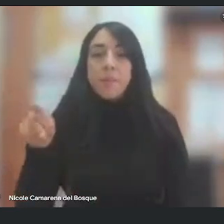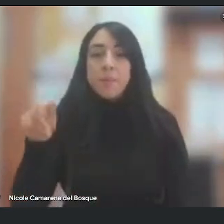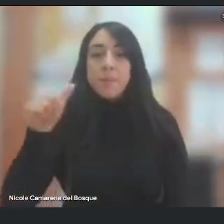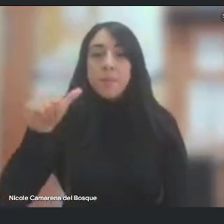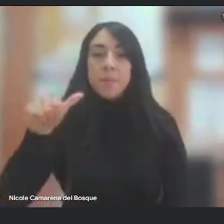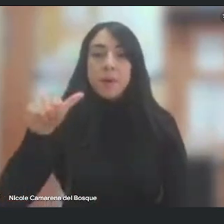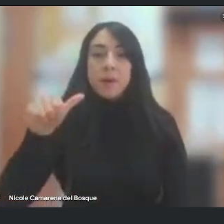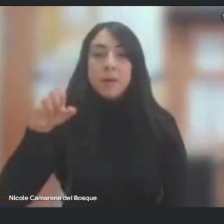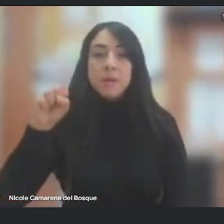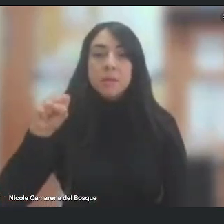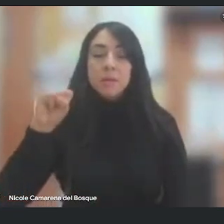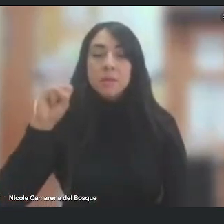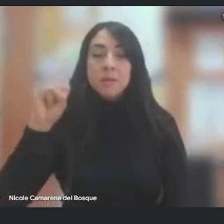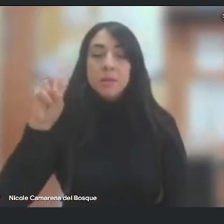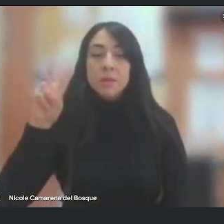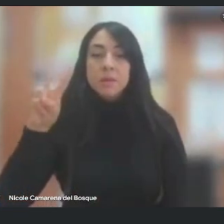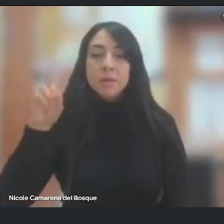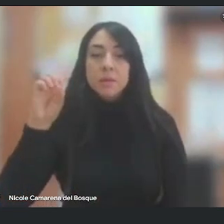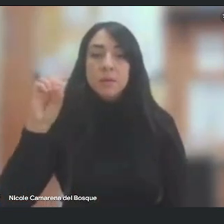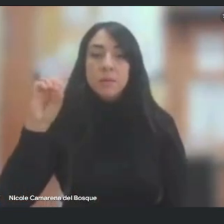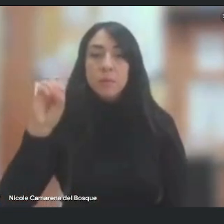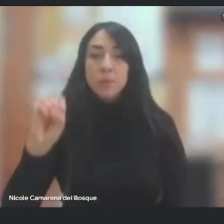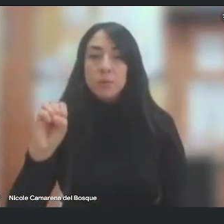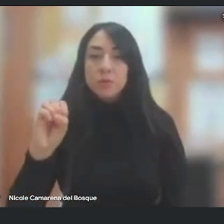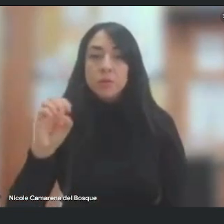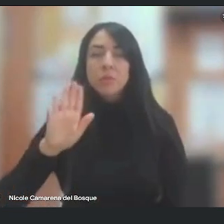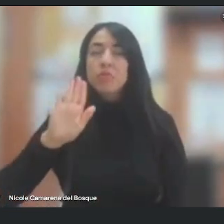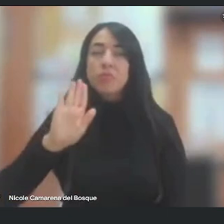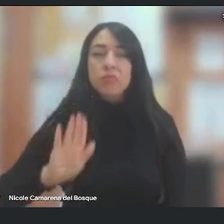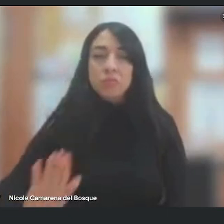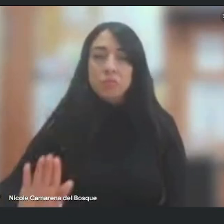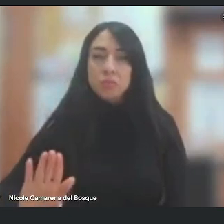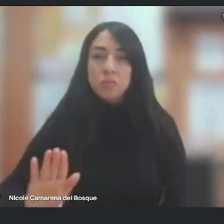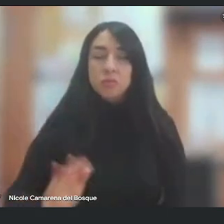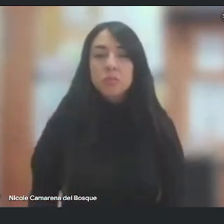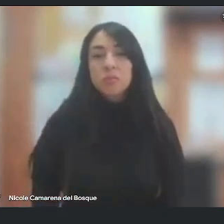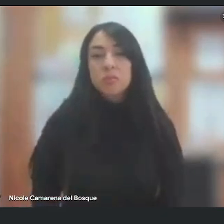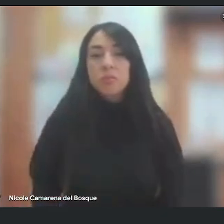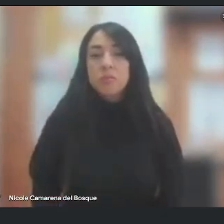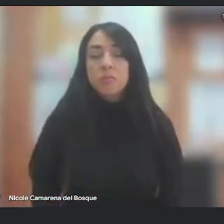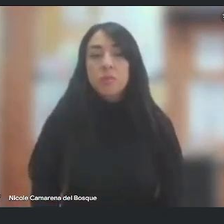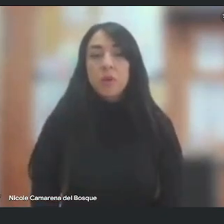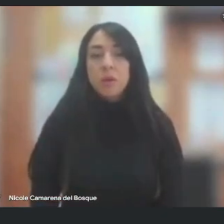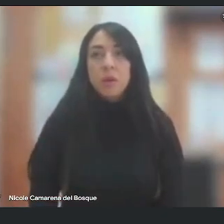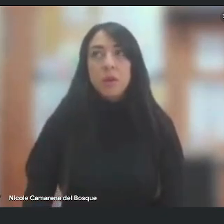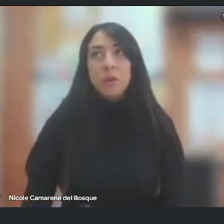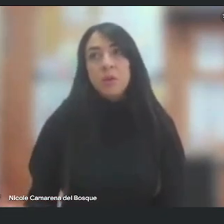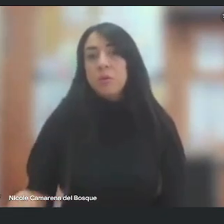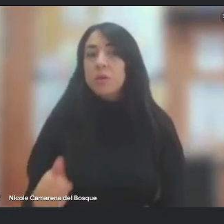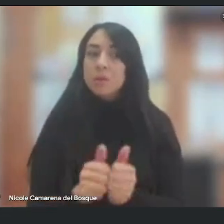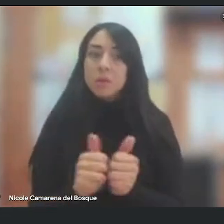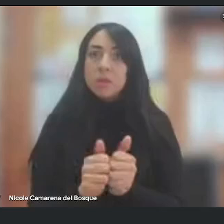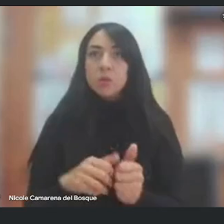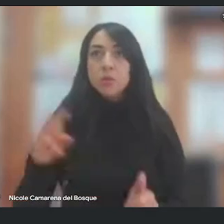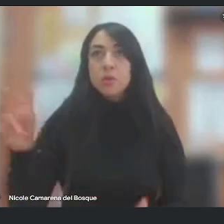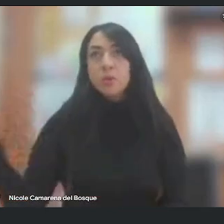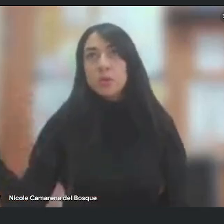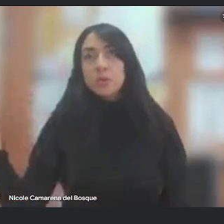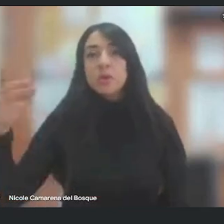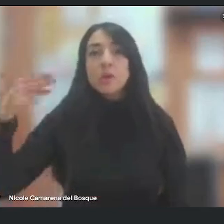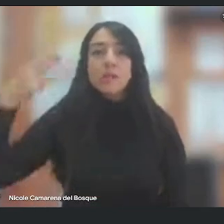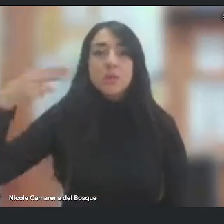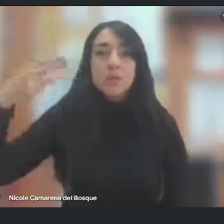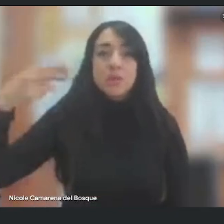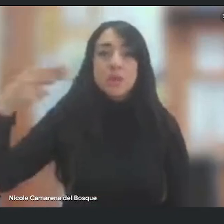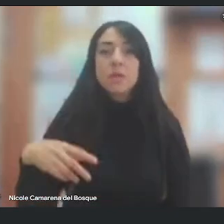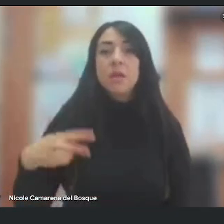algo que ver con el sexo, sino con las necesidades de la persona. No significa que por ser hombre, entonces a